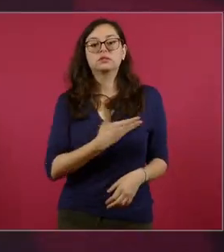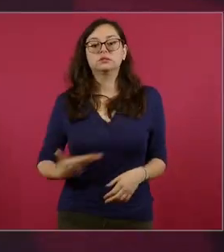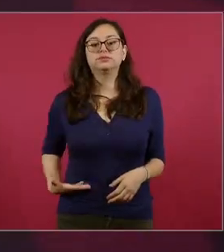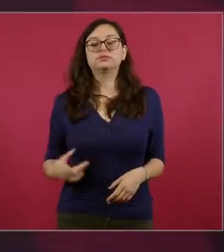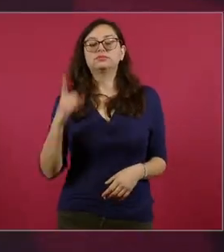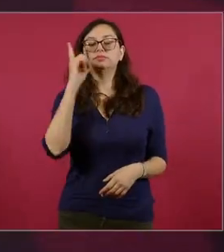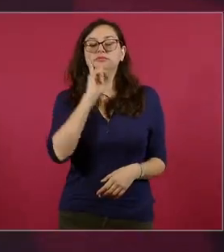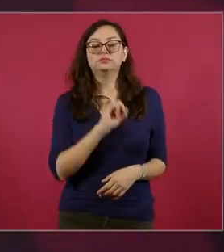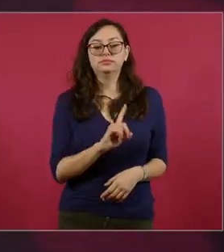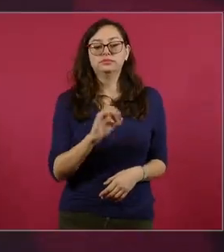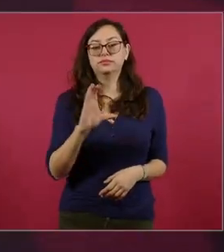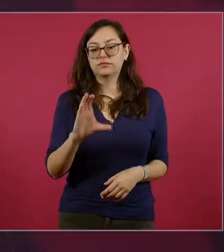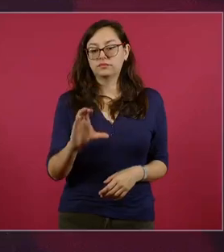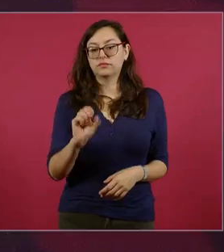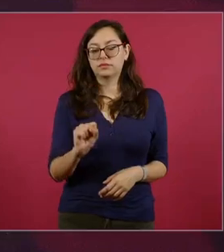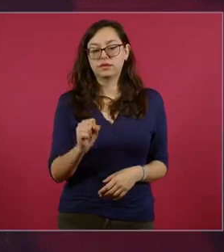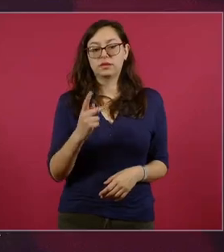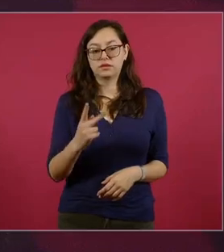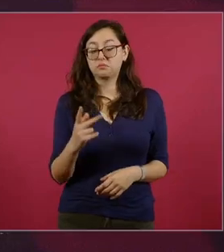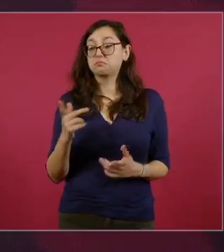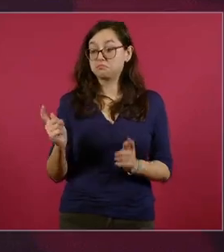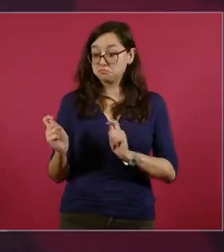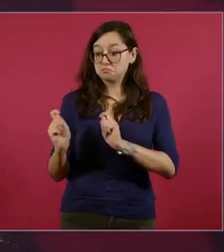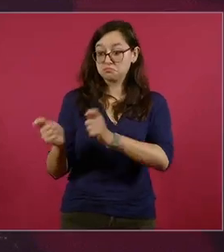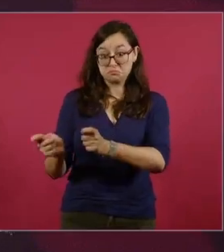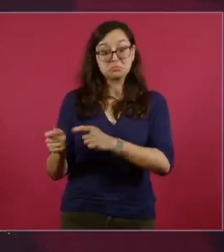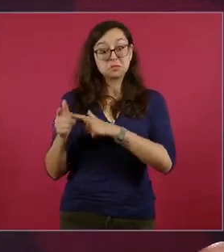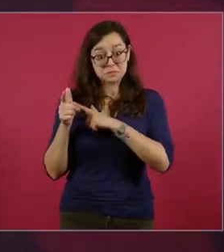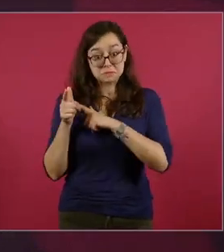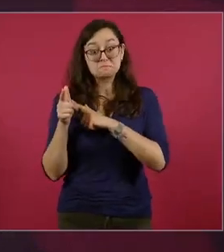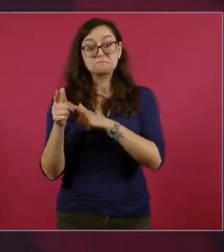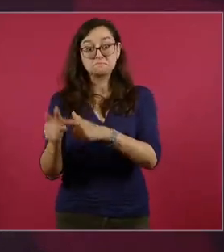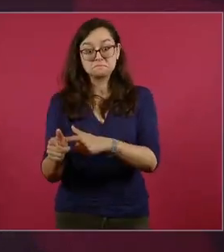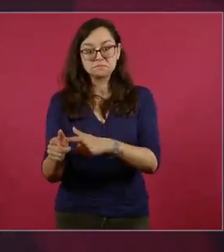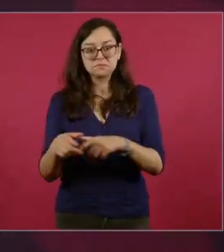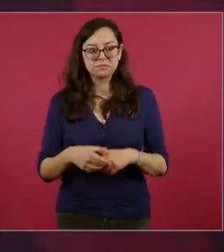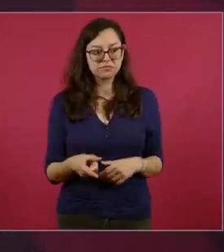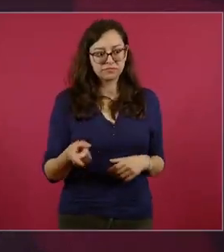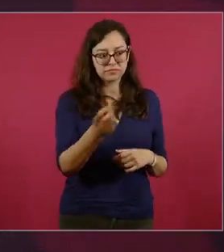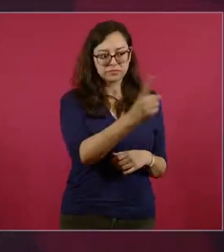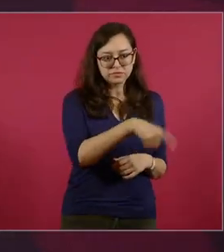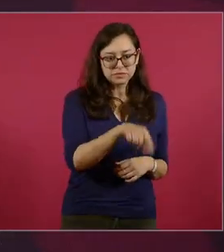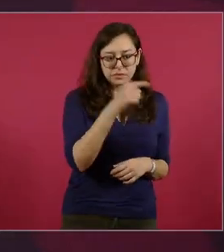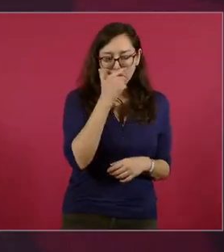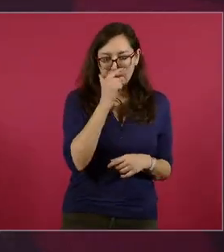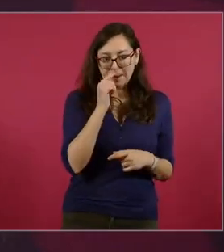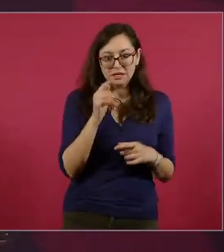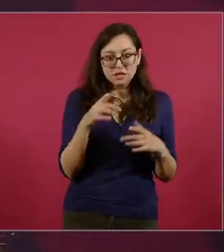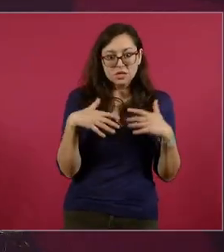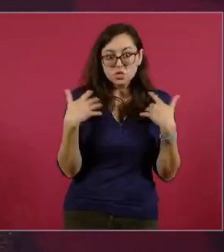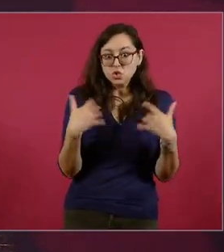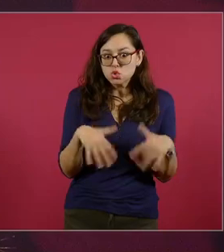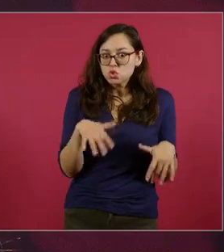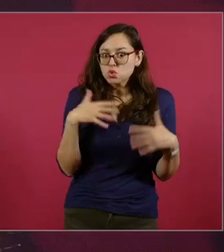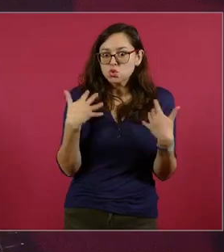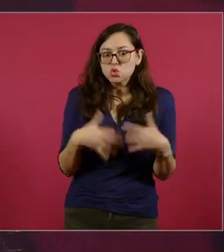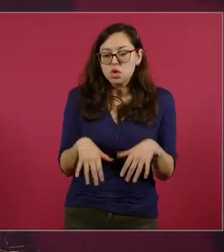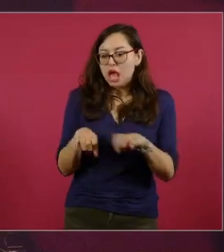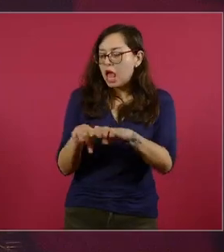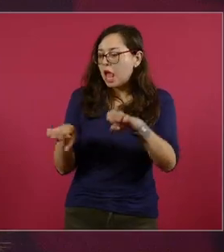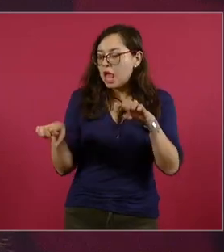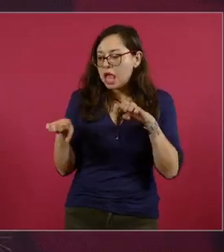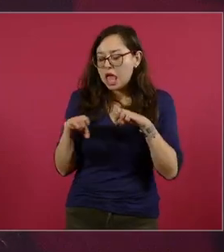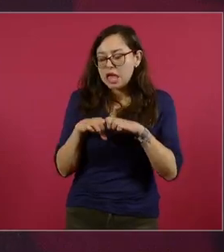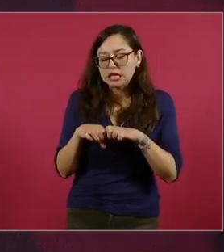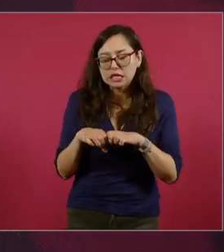próxima presidenta, la doctora Claudia Sheinbaum. Sembrando la intriga, dijeron que por problemas al interior del equipo